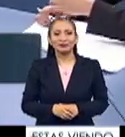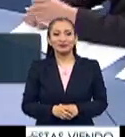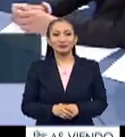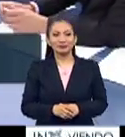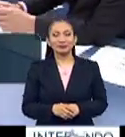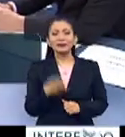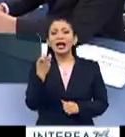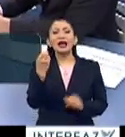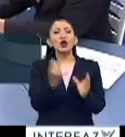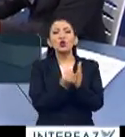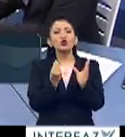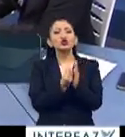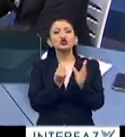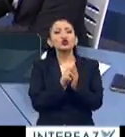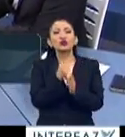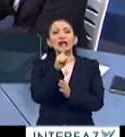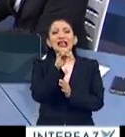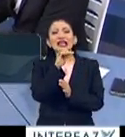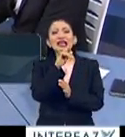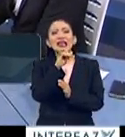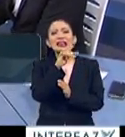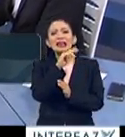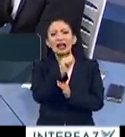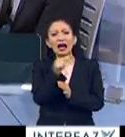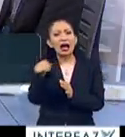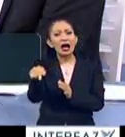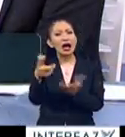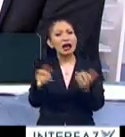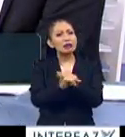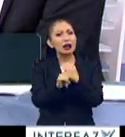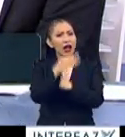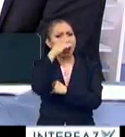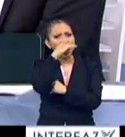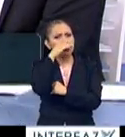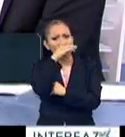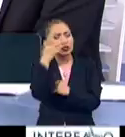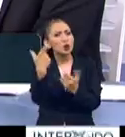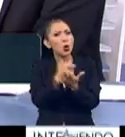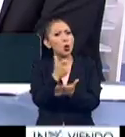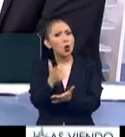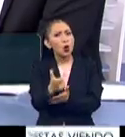Y estos cursos en línea que estaba comentando, ¿son gratuitos?